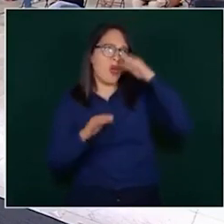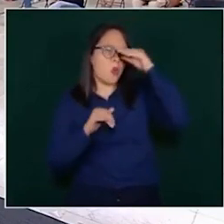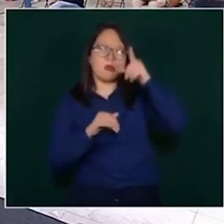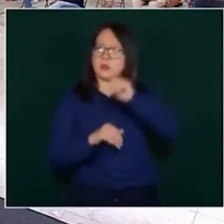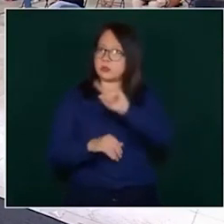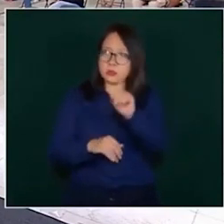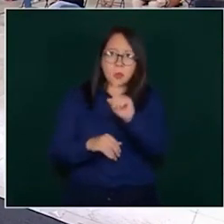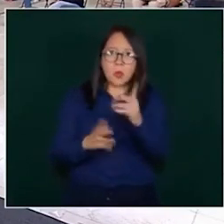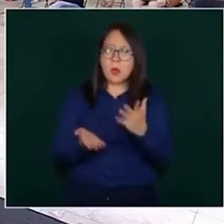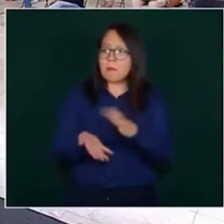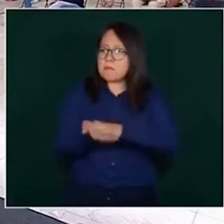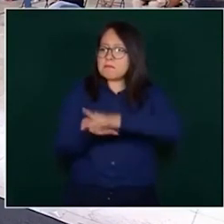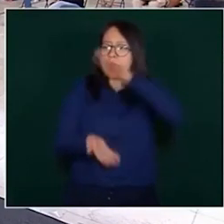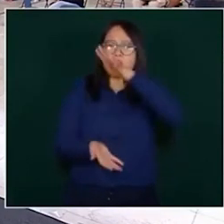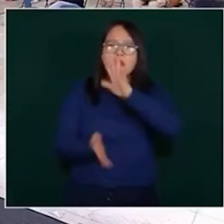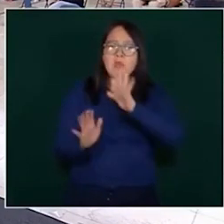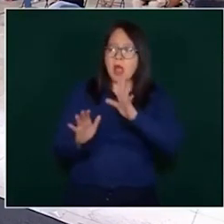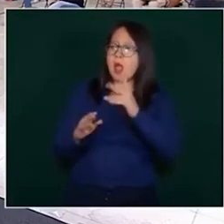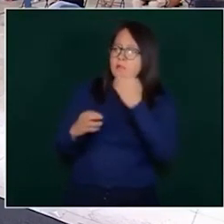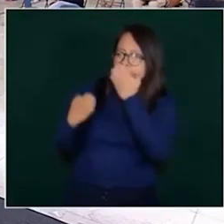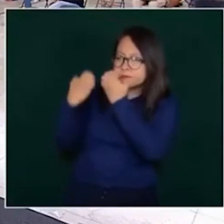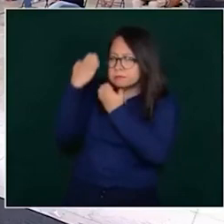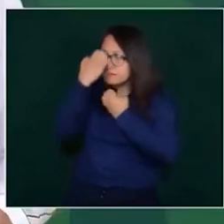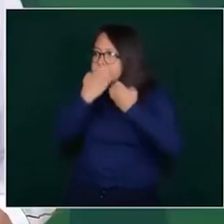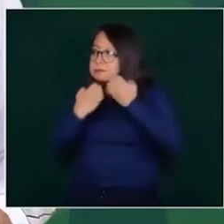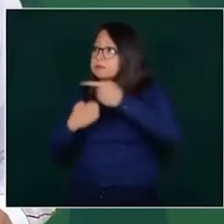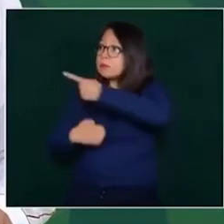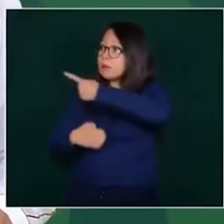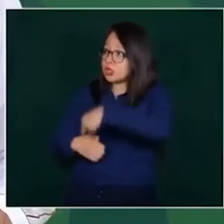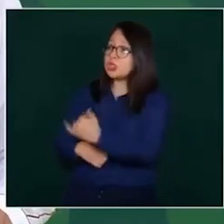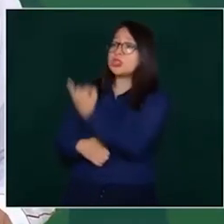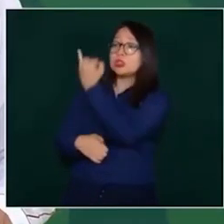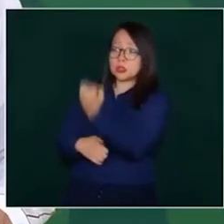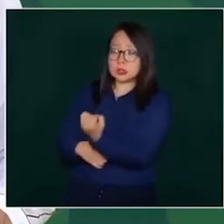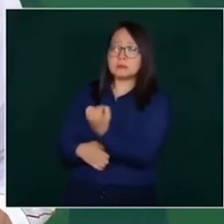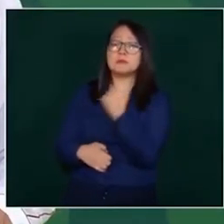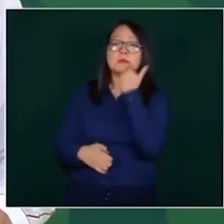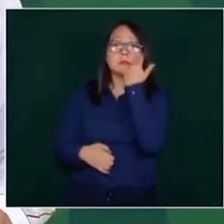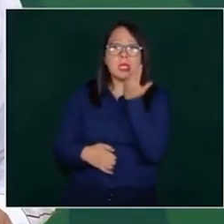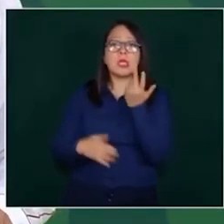mayoría, está a favor. Quiere el Tren Maya.